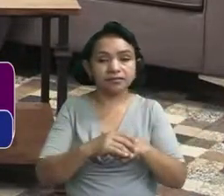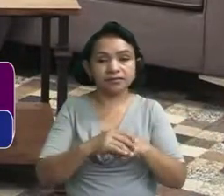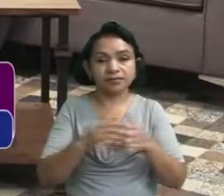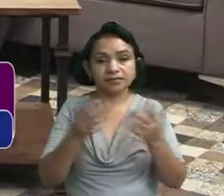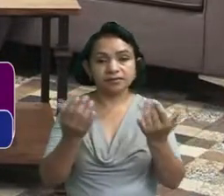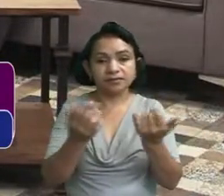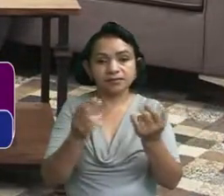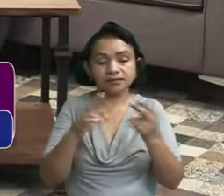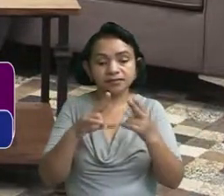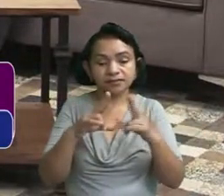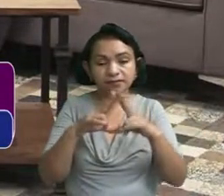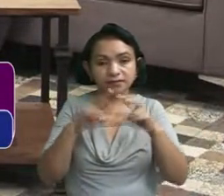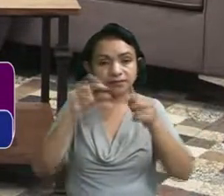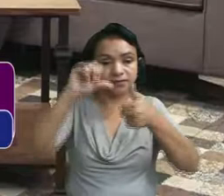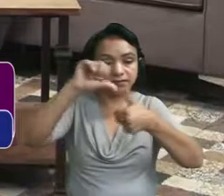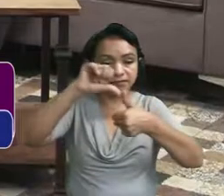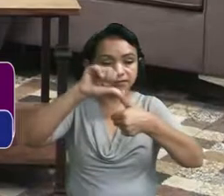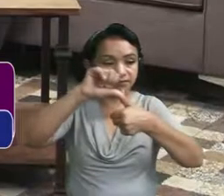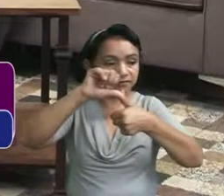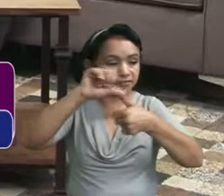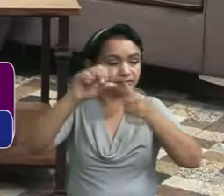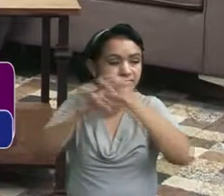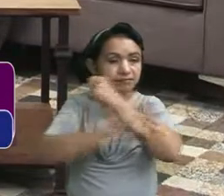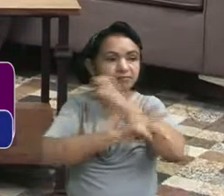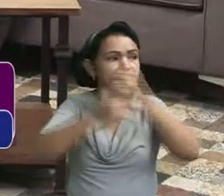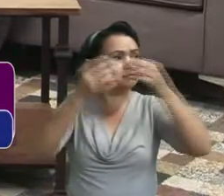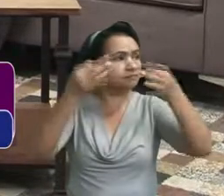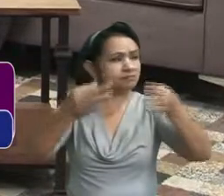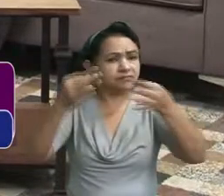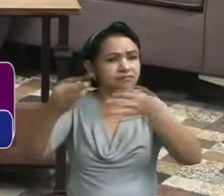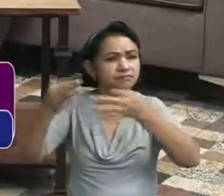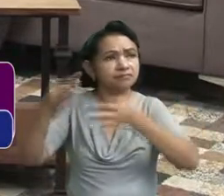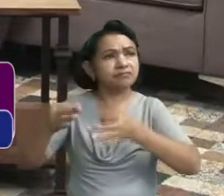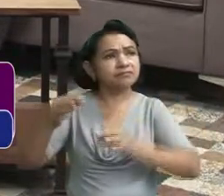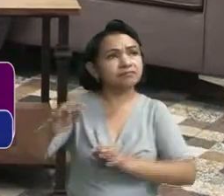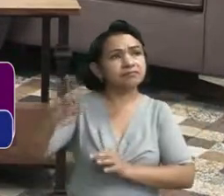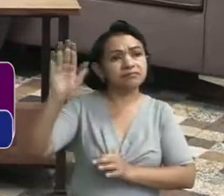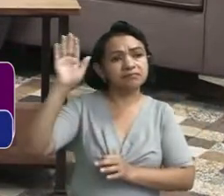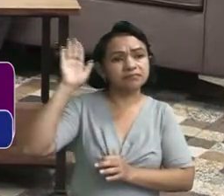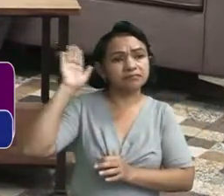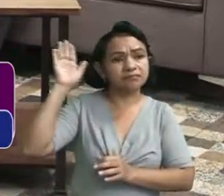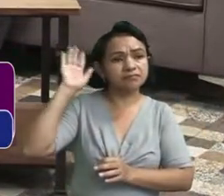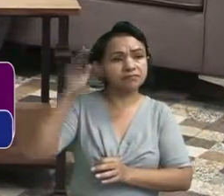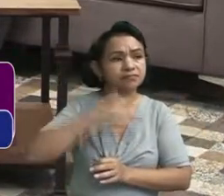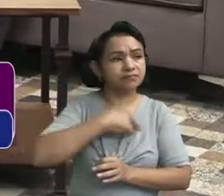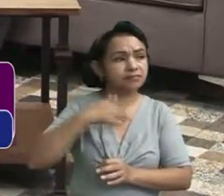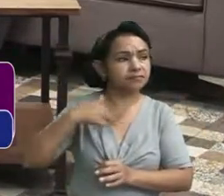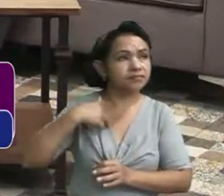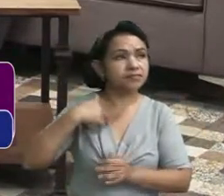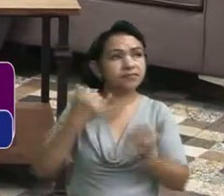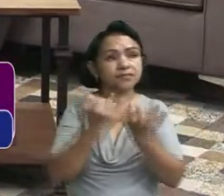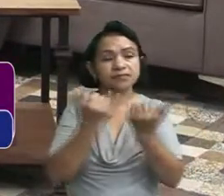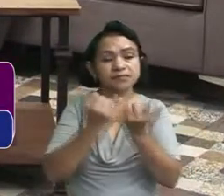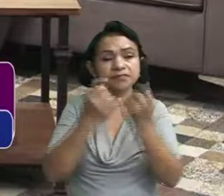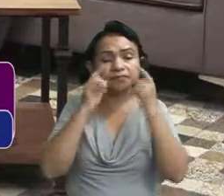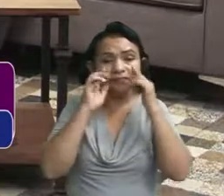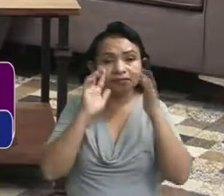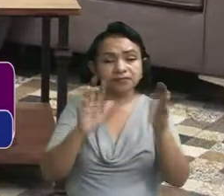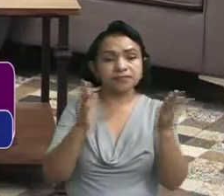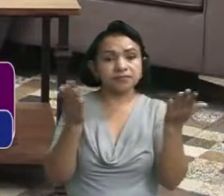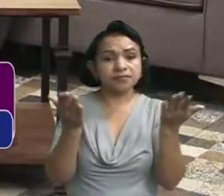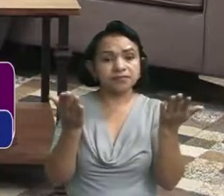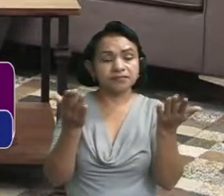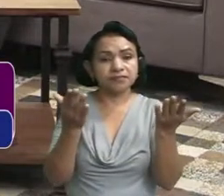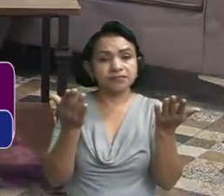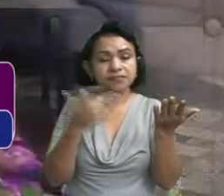el país más seguro de Centroamérica porque hay todo un compromiso del Estado para asegurar un país seguro, un país estable,